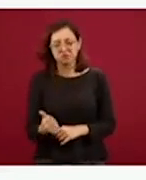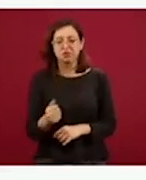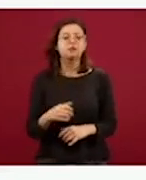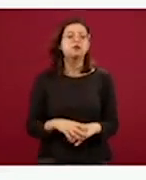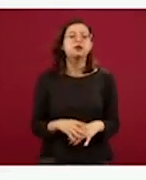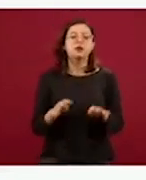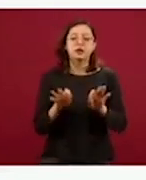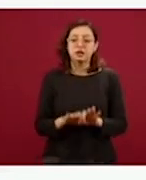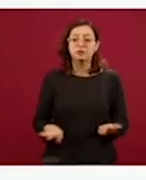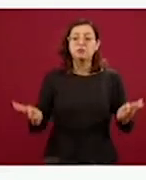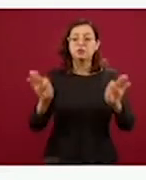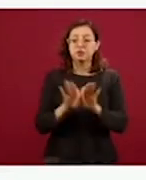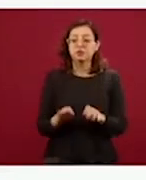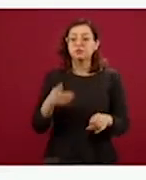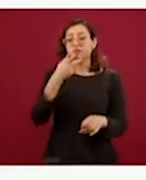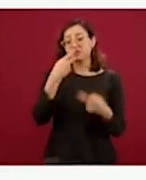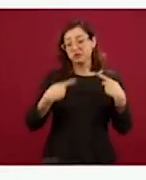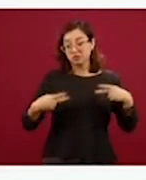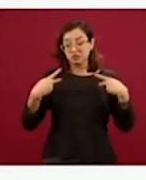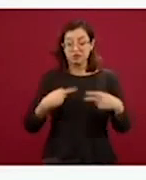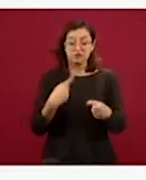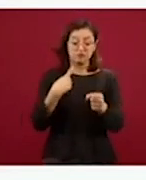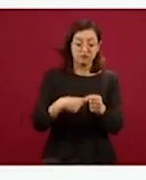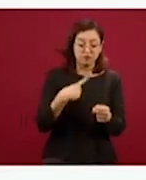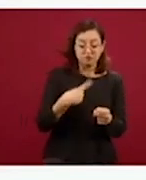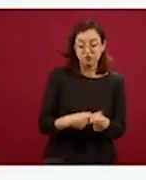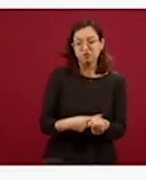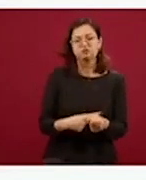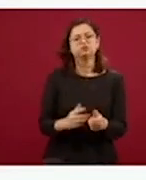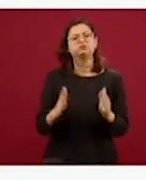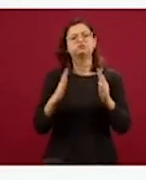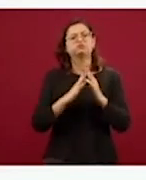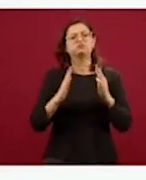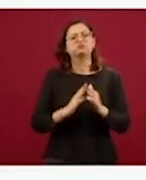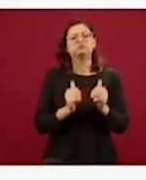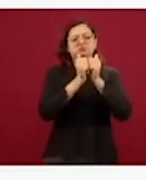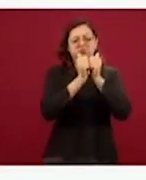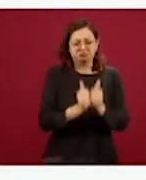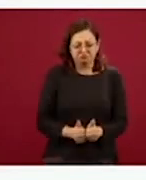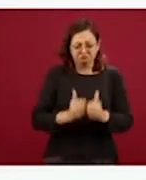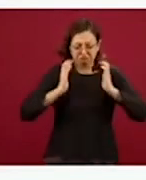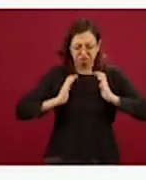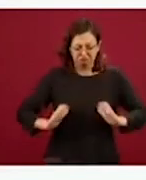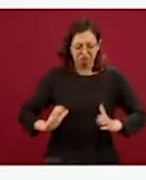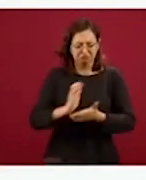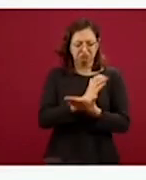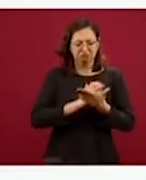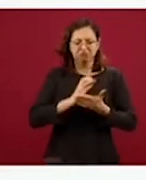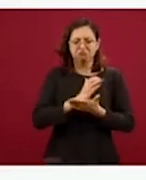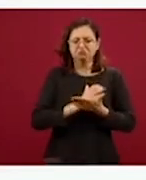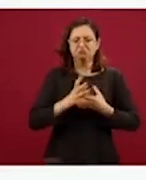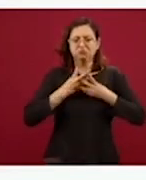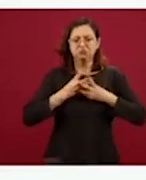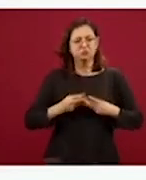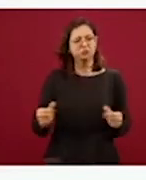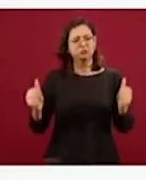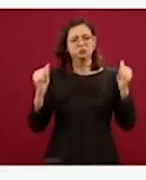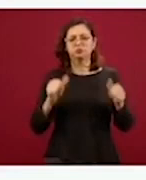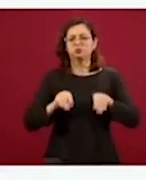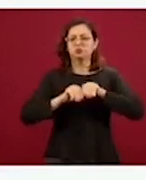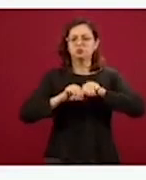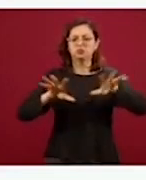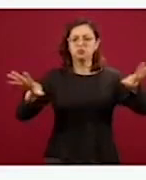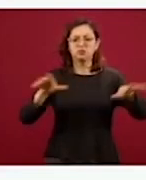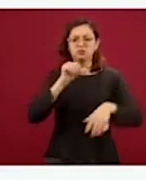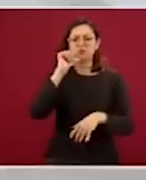esté enferma, enfermo, que se quede en casa para que tenga una recuperación efectiva sin propagar el virus. Y si quieren ya no me pongan